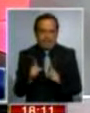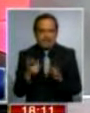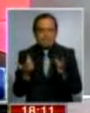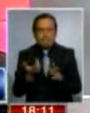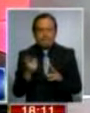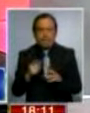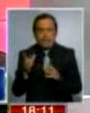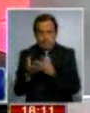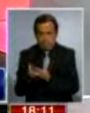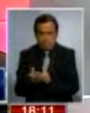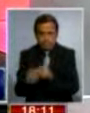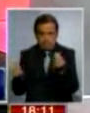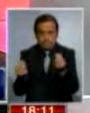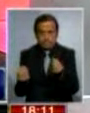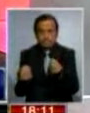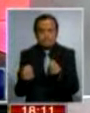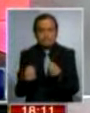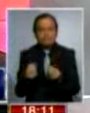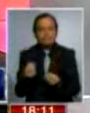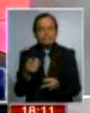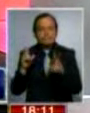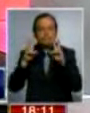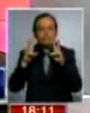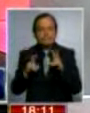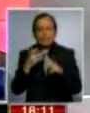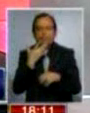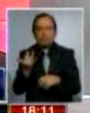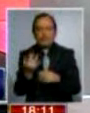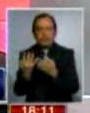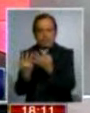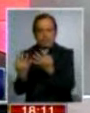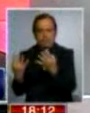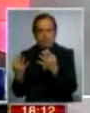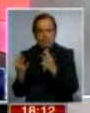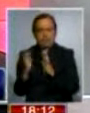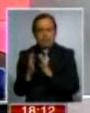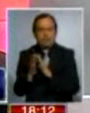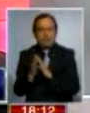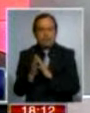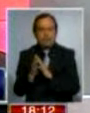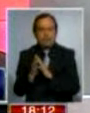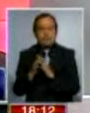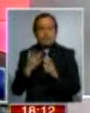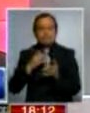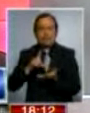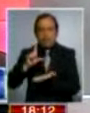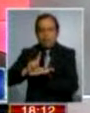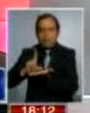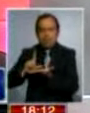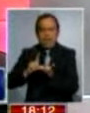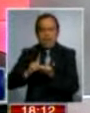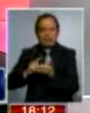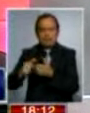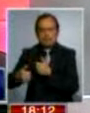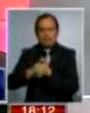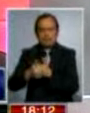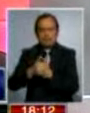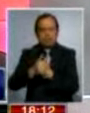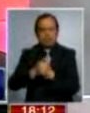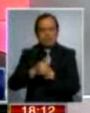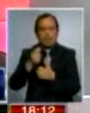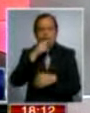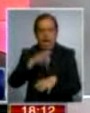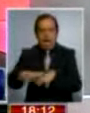tema no es la fuga. El tema es por qué hay penales construidos bajo la cota de inundación tsunami en Chile y tenemos un tremendo